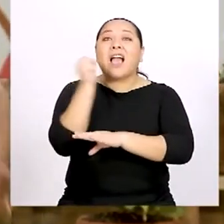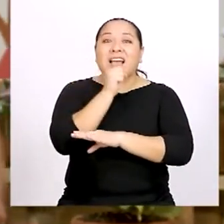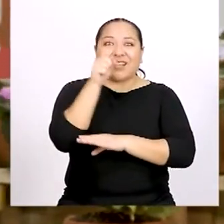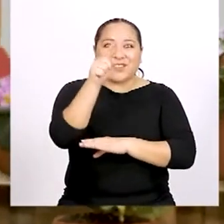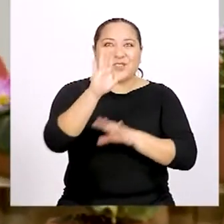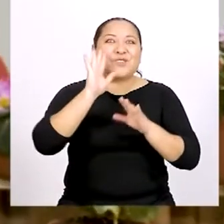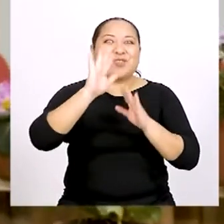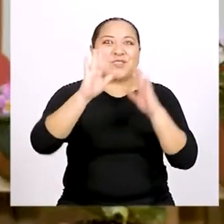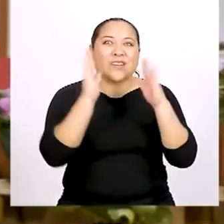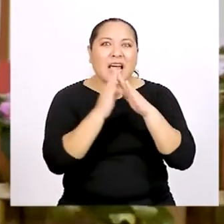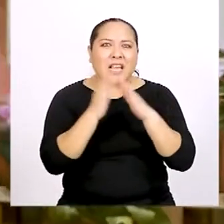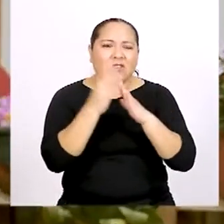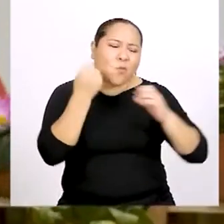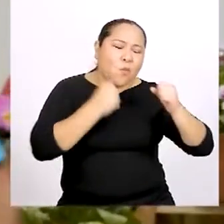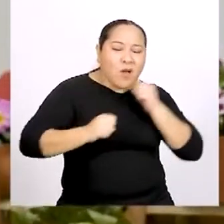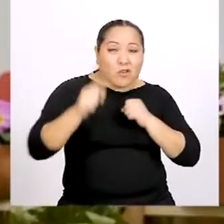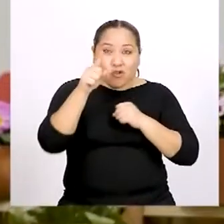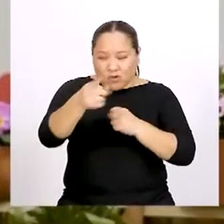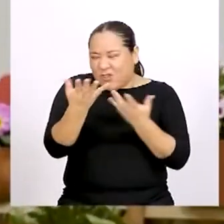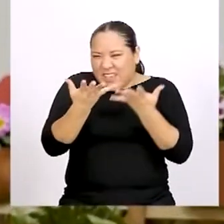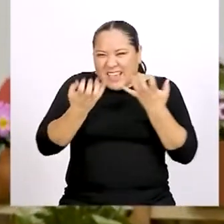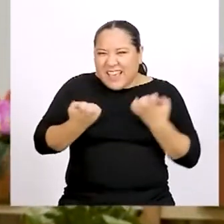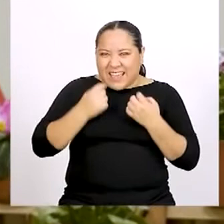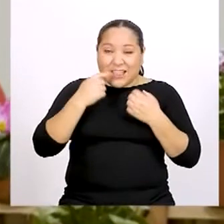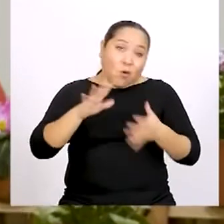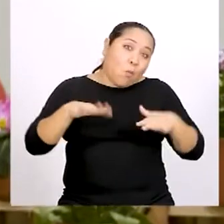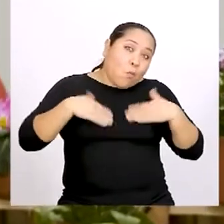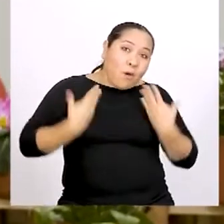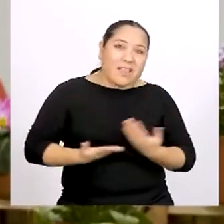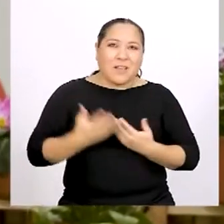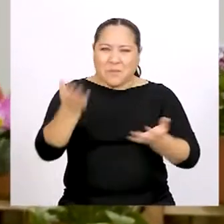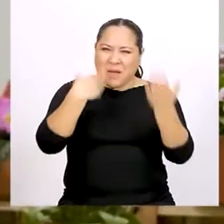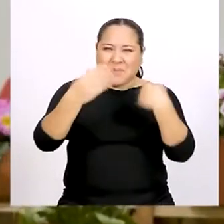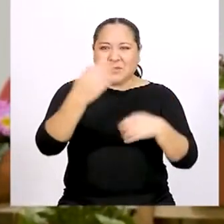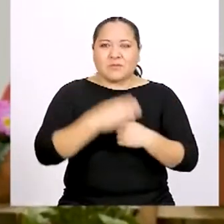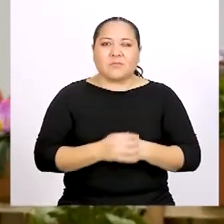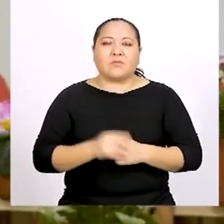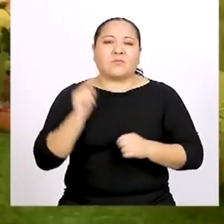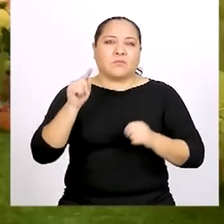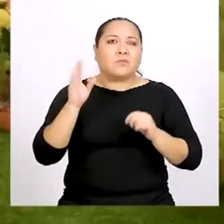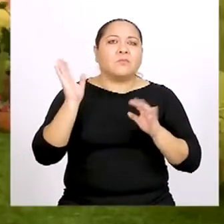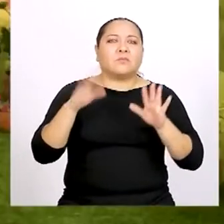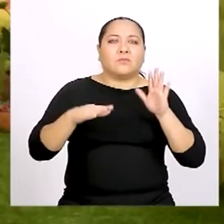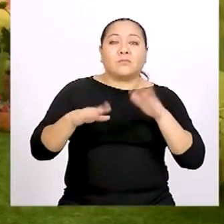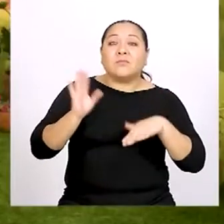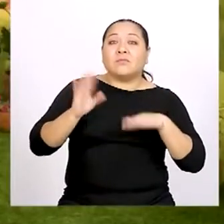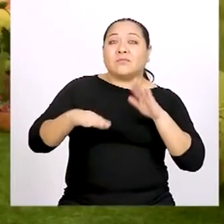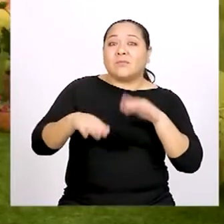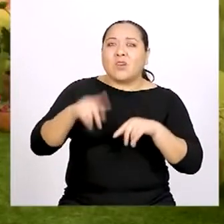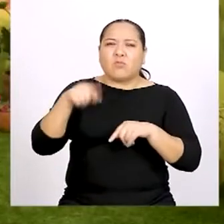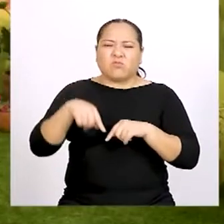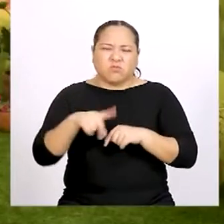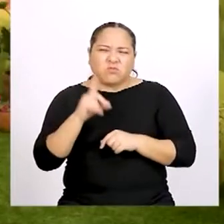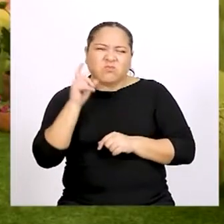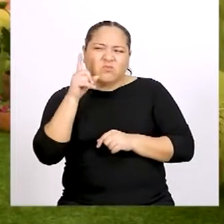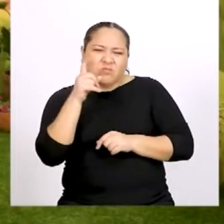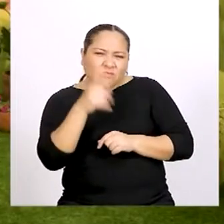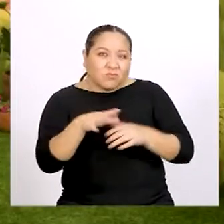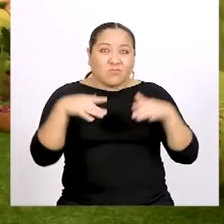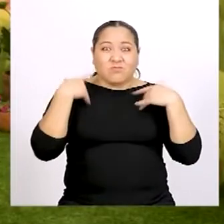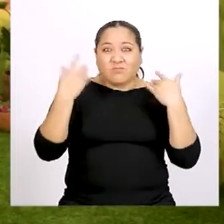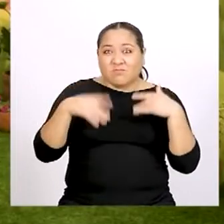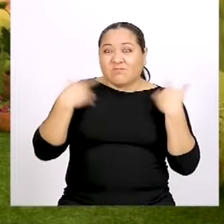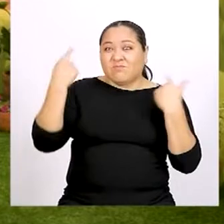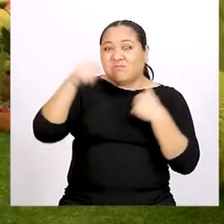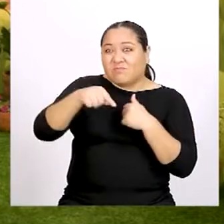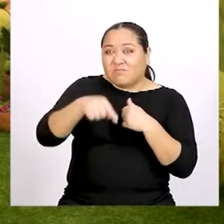una canción. Ustedes en casa, muévanse como quieran y como puedan. ¡Vamos! Hay un bicho raro